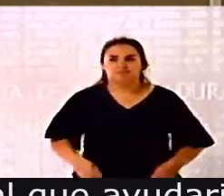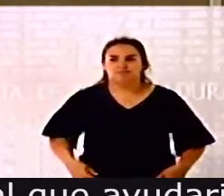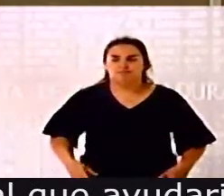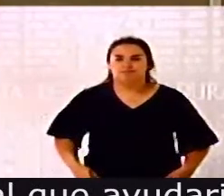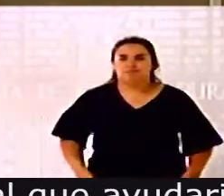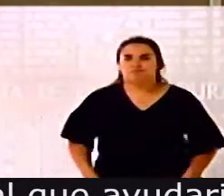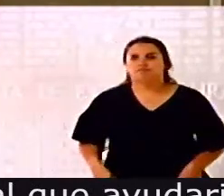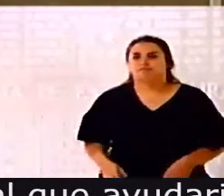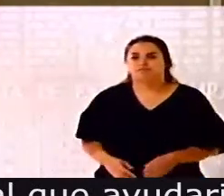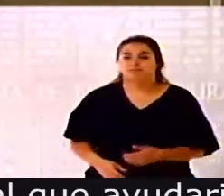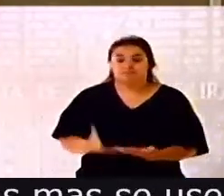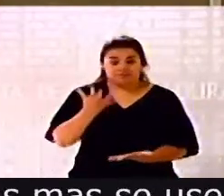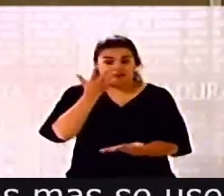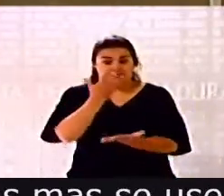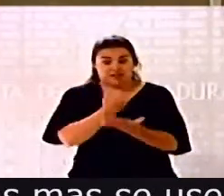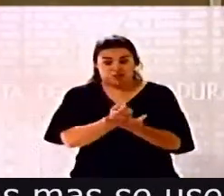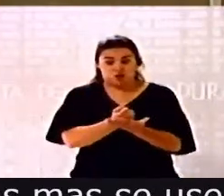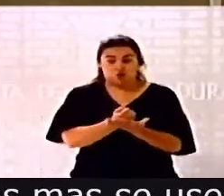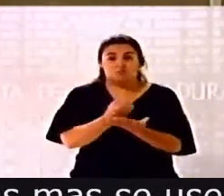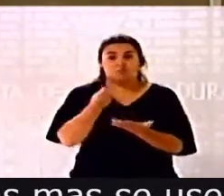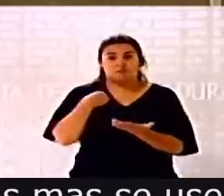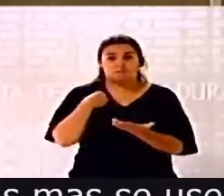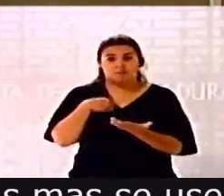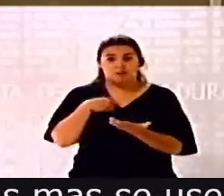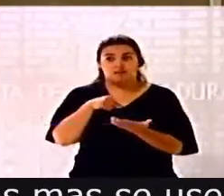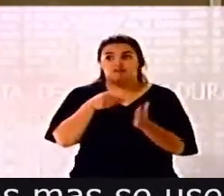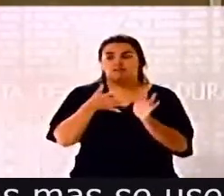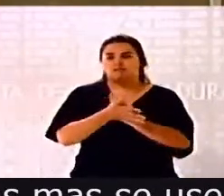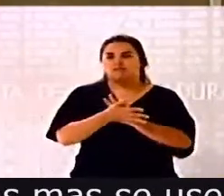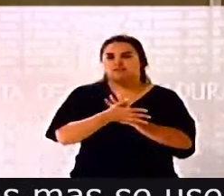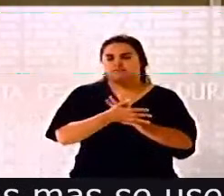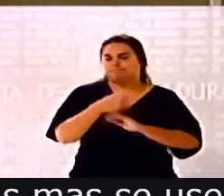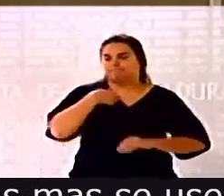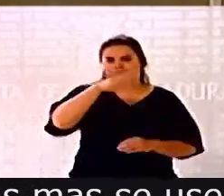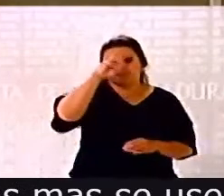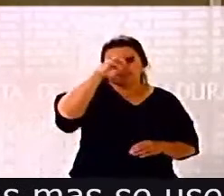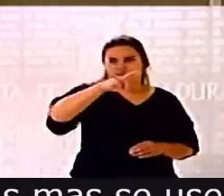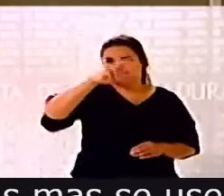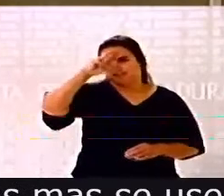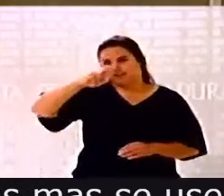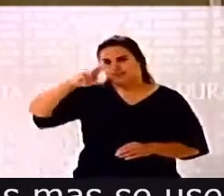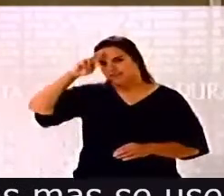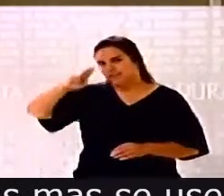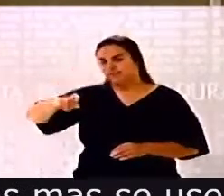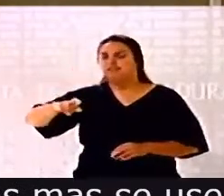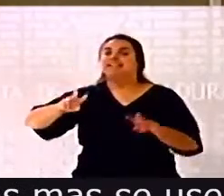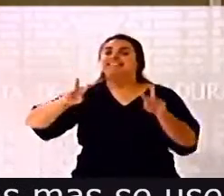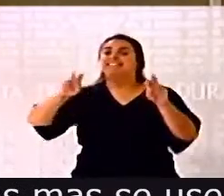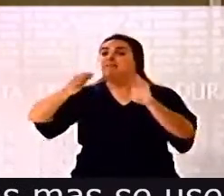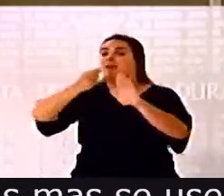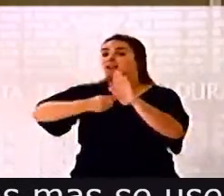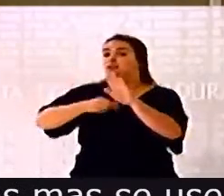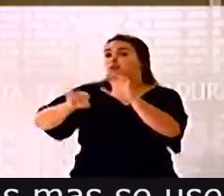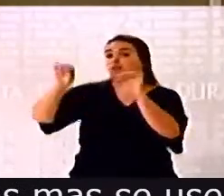La aplicación Radar COVID es una aplicación que respeta absolutamente la Ley de Protección de